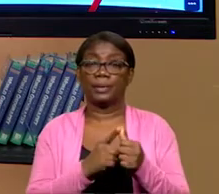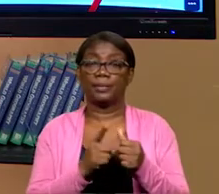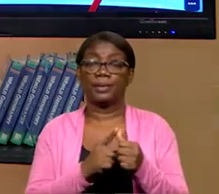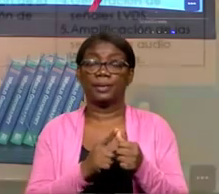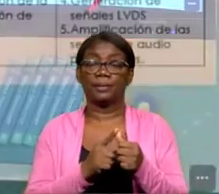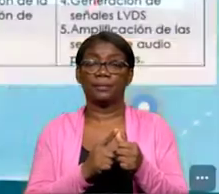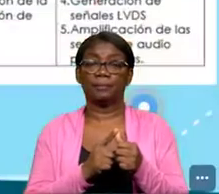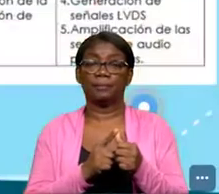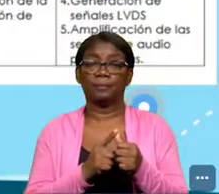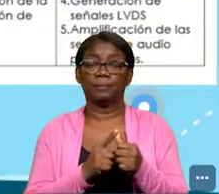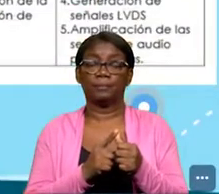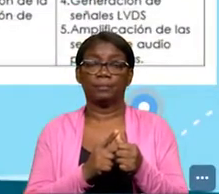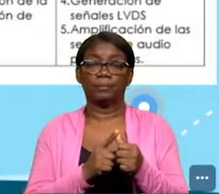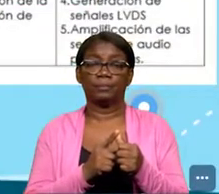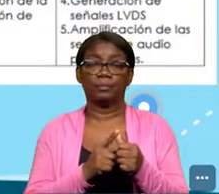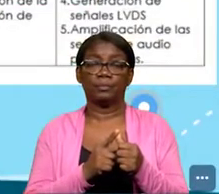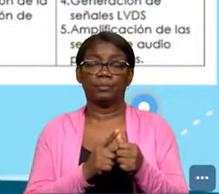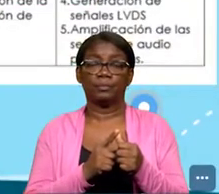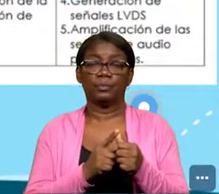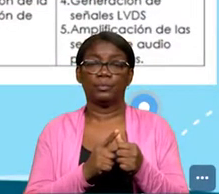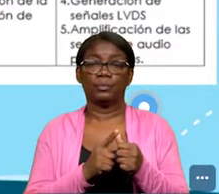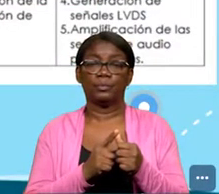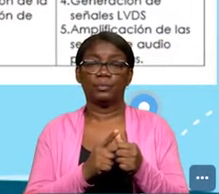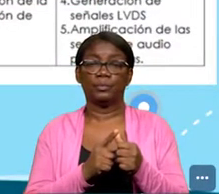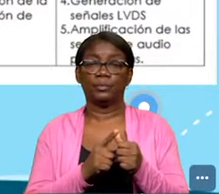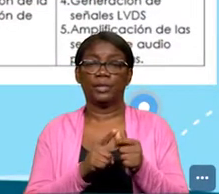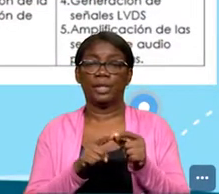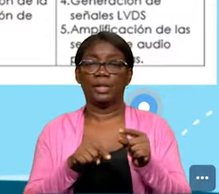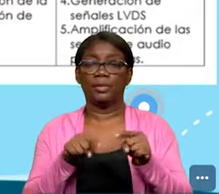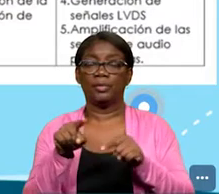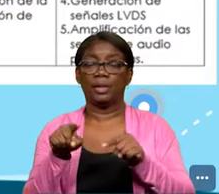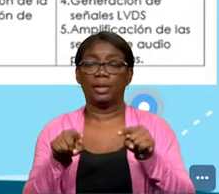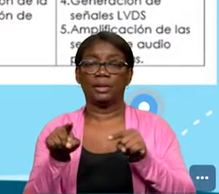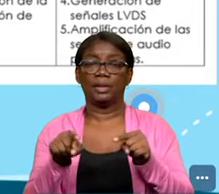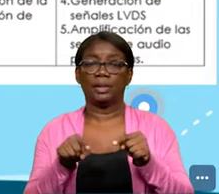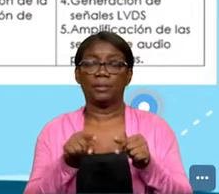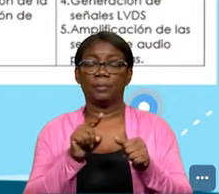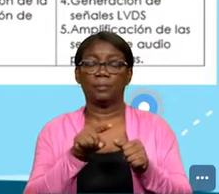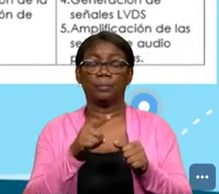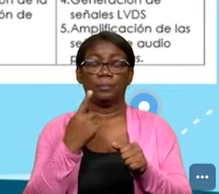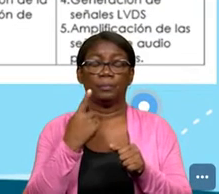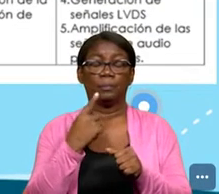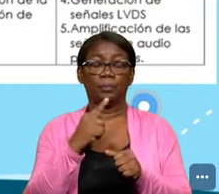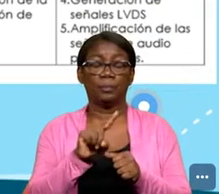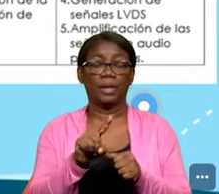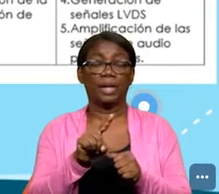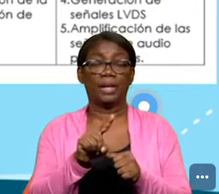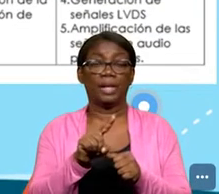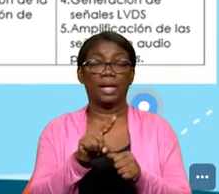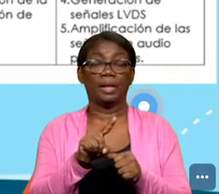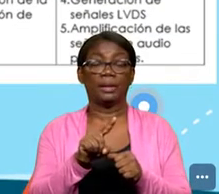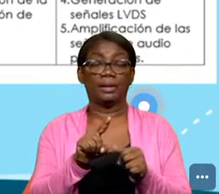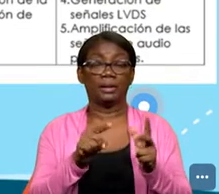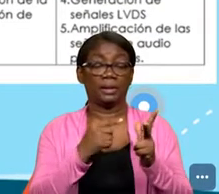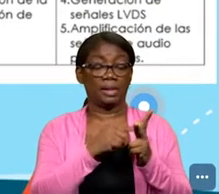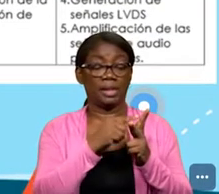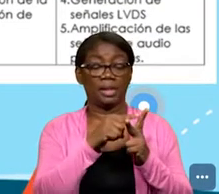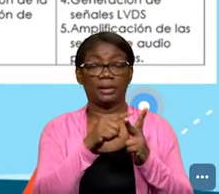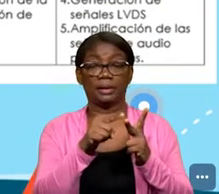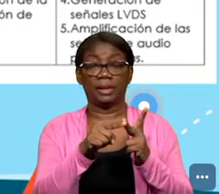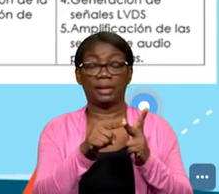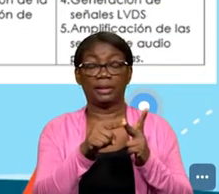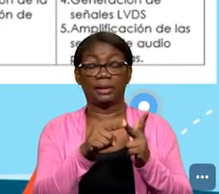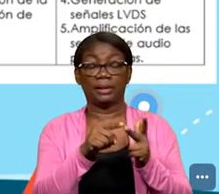renglón las características de funcionamiento para una de esas 3